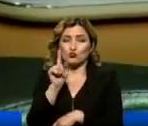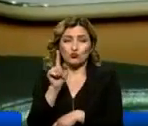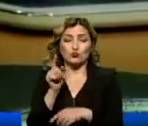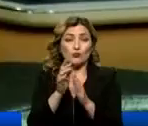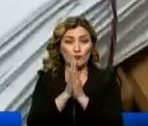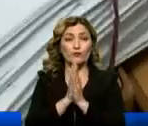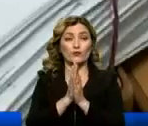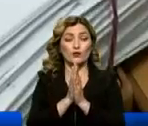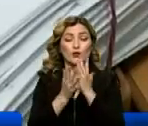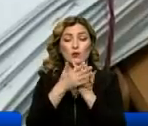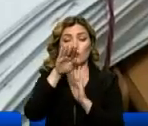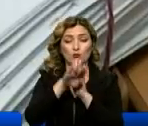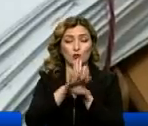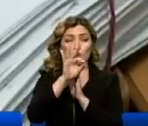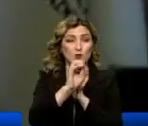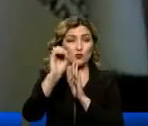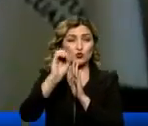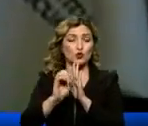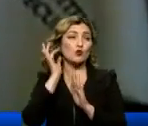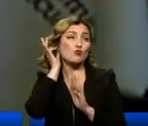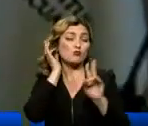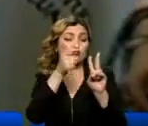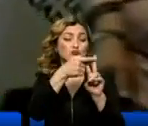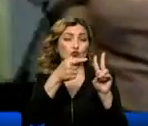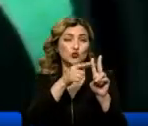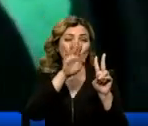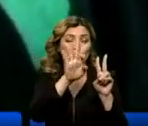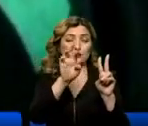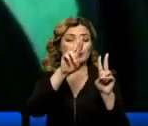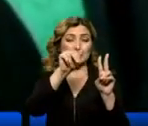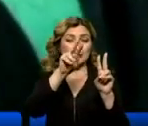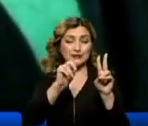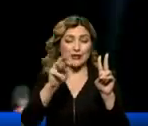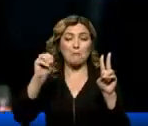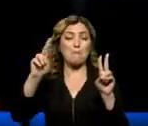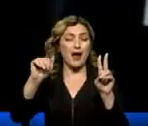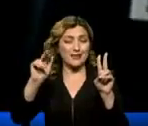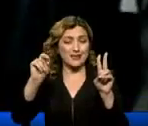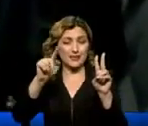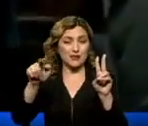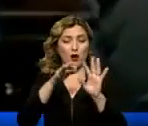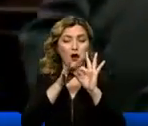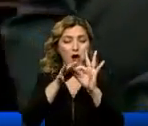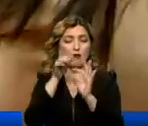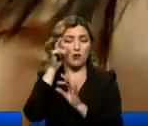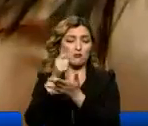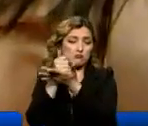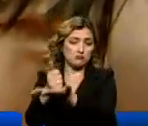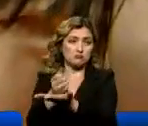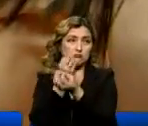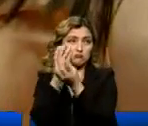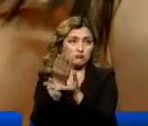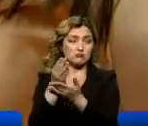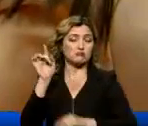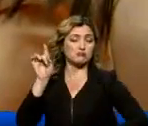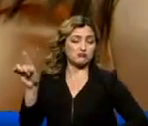que haya pedido la reducción del 90% de la pena para las delatoras Laura Terán y Pamela Martínez, pues asegura que cooperaron con la fiscalía.